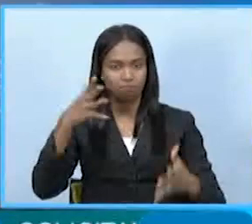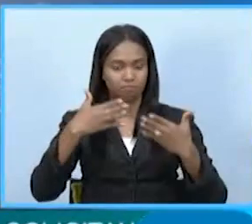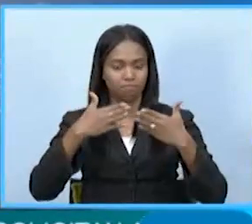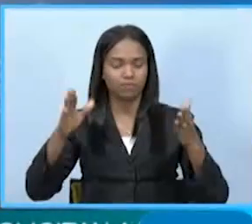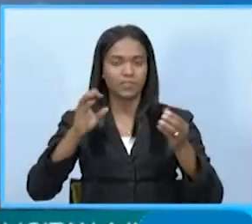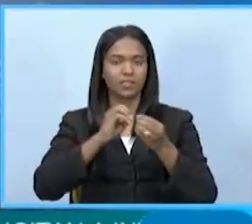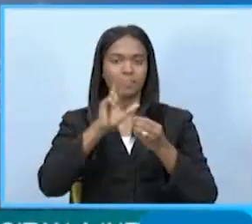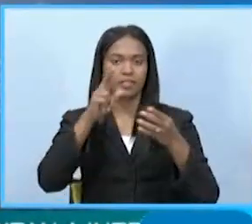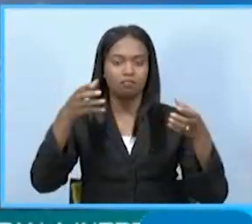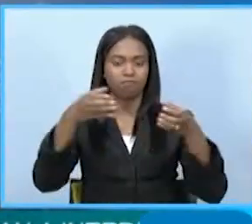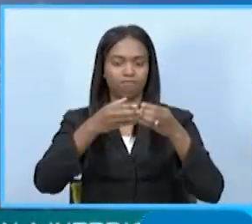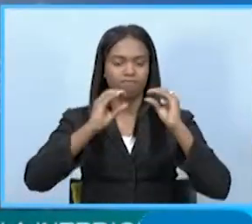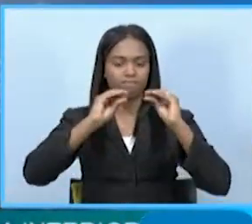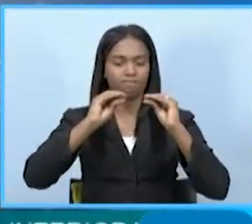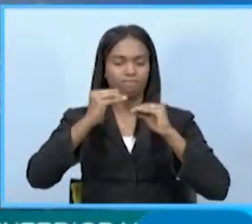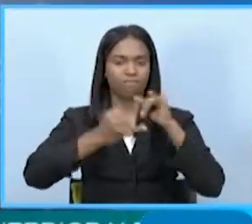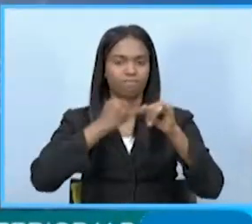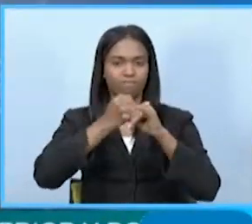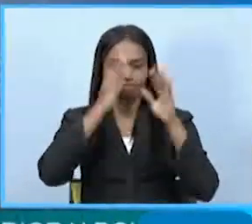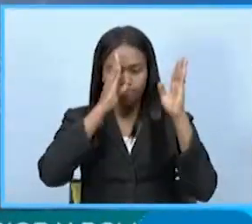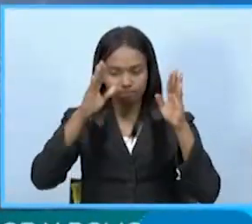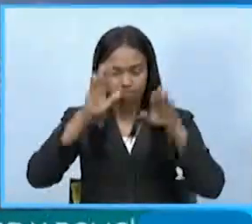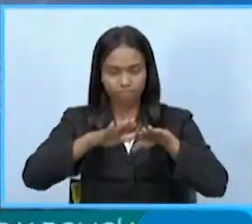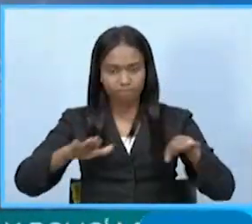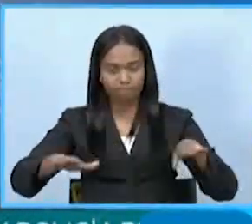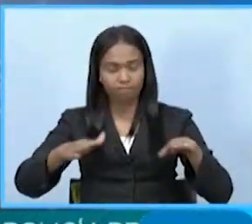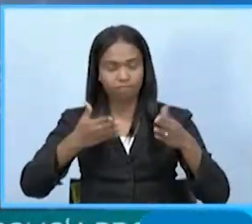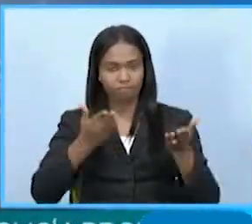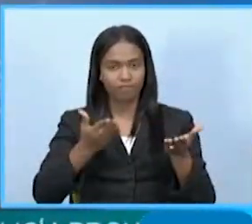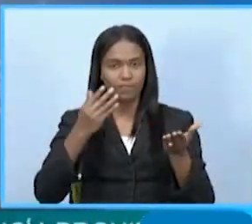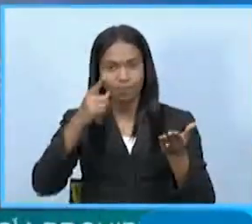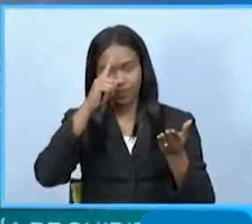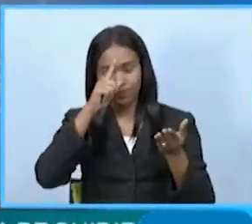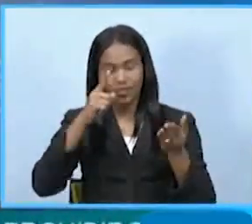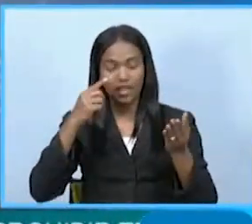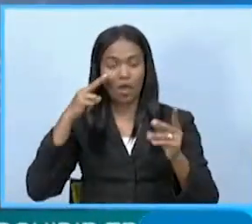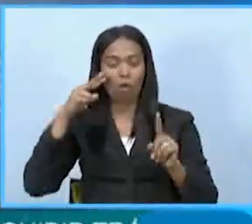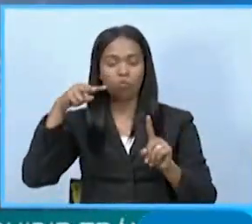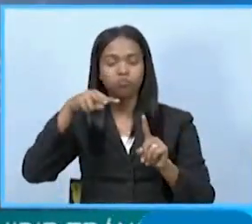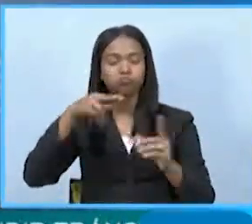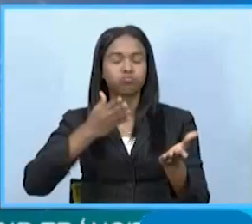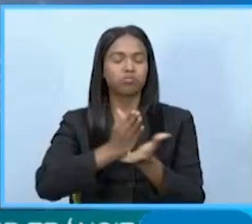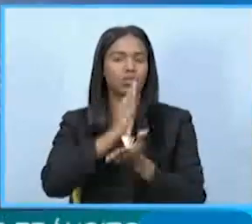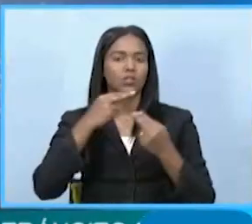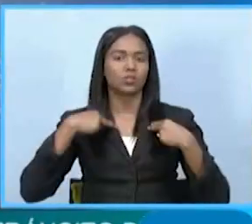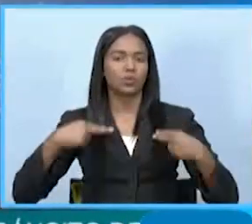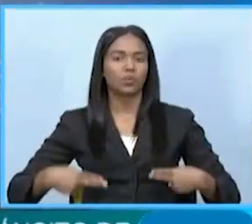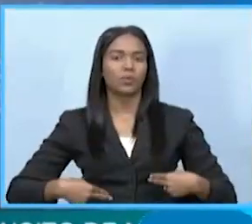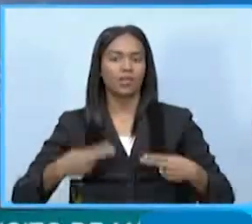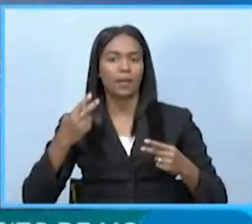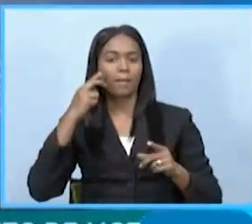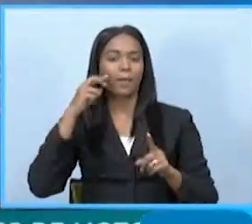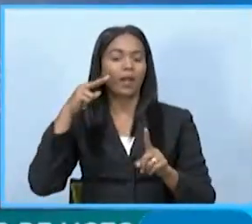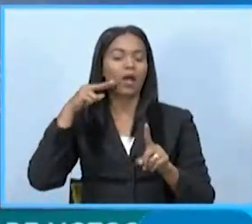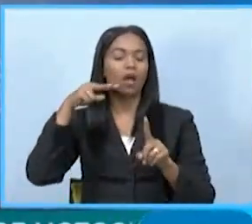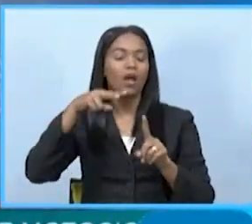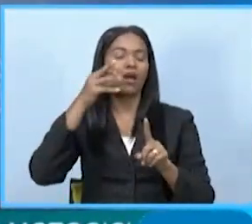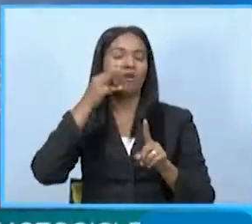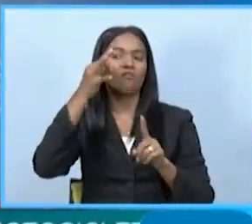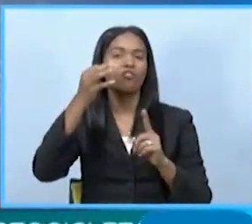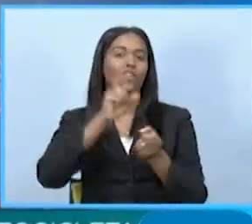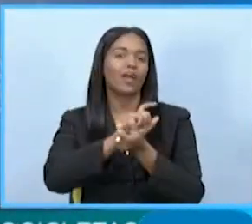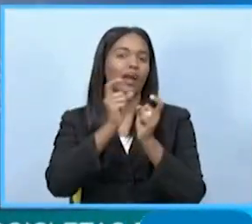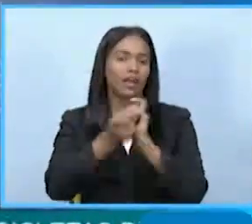tercer seminario internacional Atención Integral a la Primera Infancia desde el enfoque de los derechos humanos, una mirada hacia el cambio